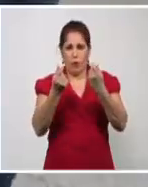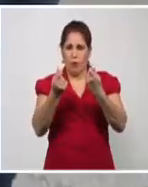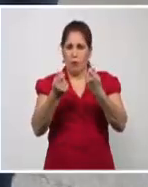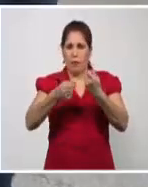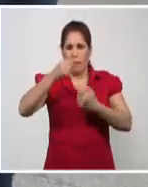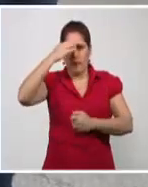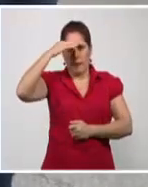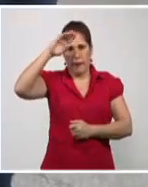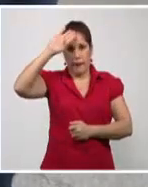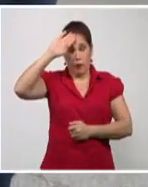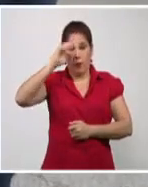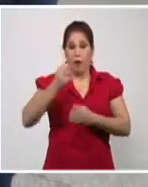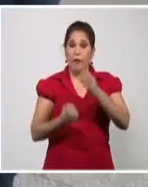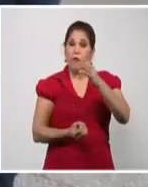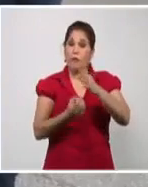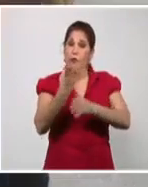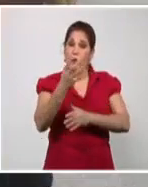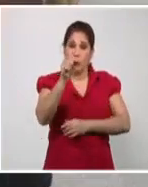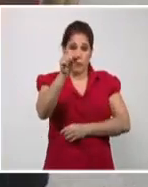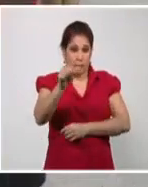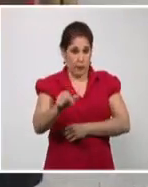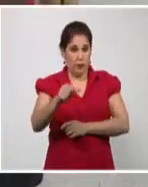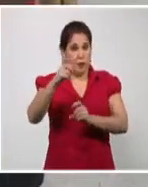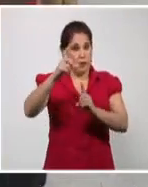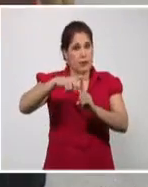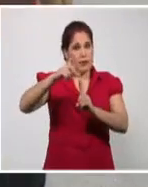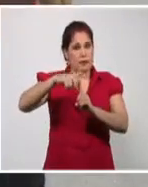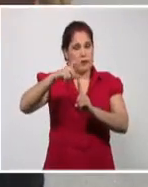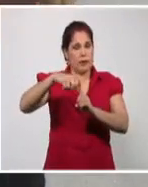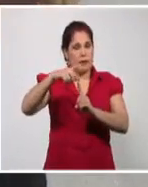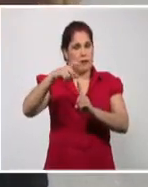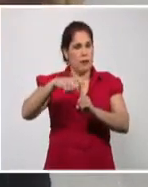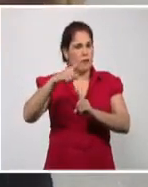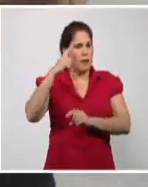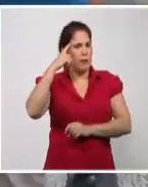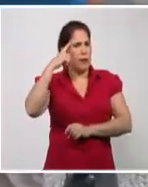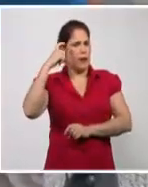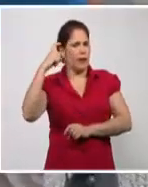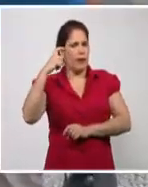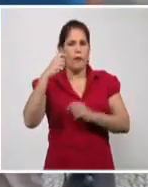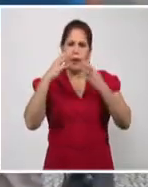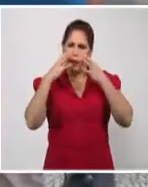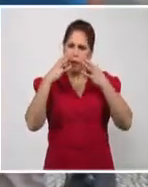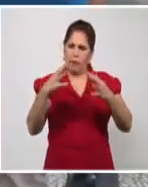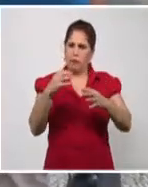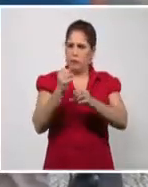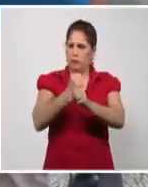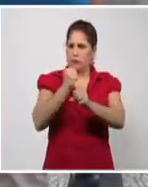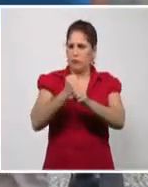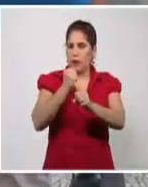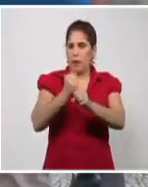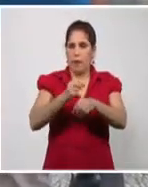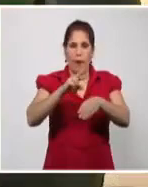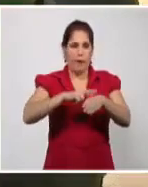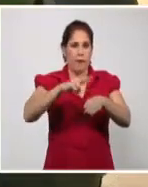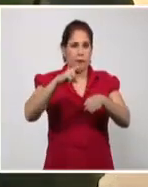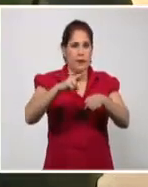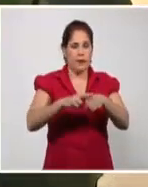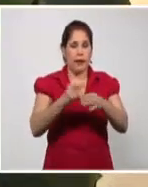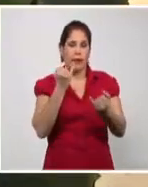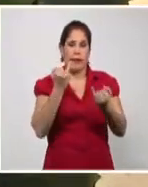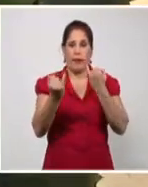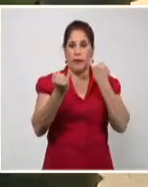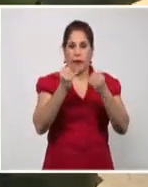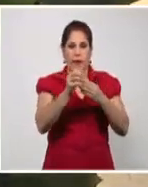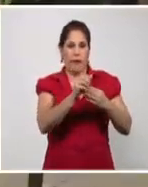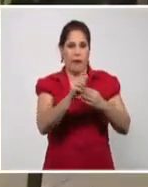cubana. Desde su fundación, el personal de la Central de Trabajadores de Cuba ha jugado un importante rol en la representación de los intereses de los